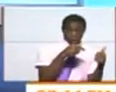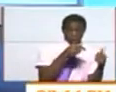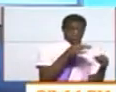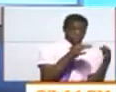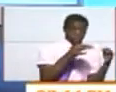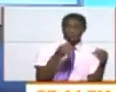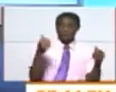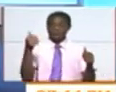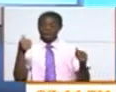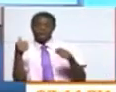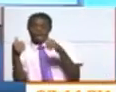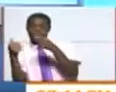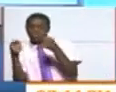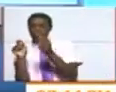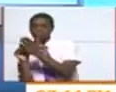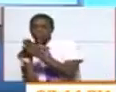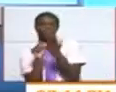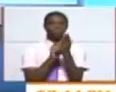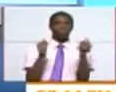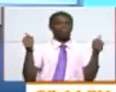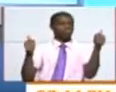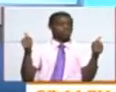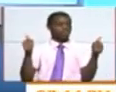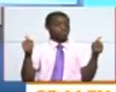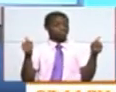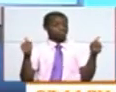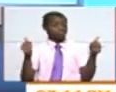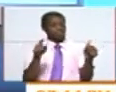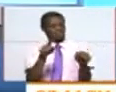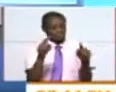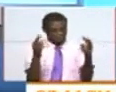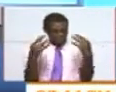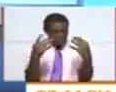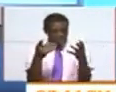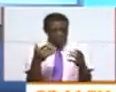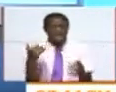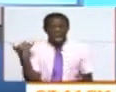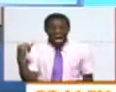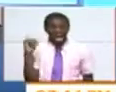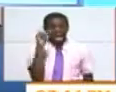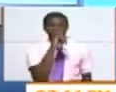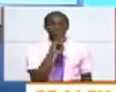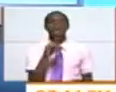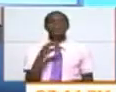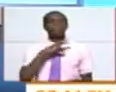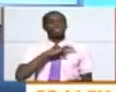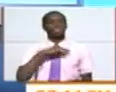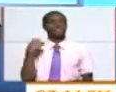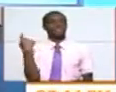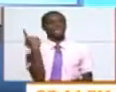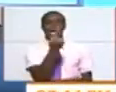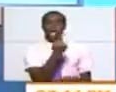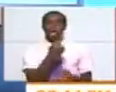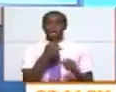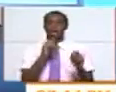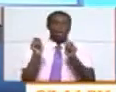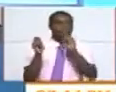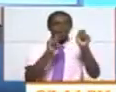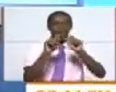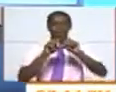Escuchen bien esto, por favor. Aquí se está haciendo un experimento social con los venezolanos y las